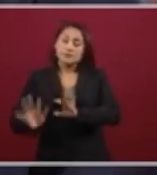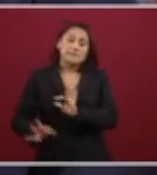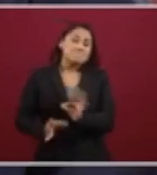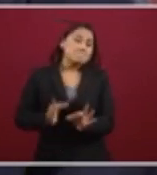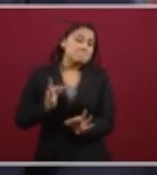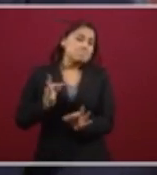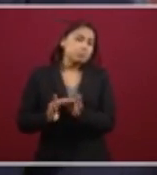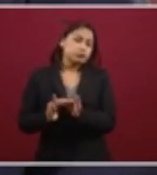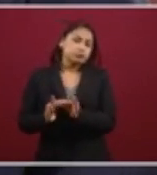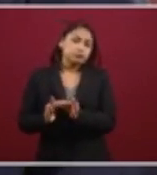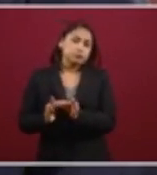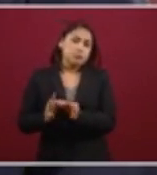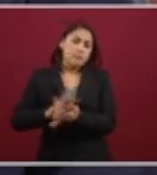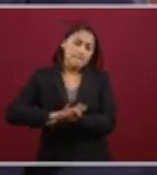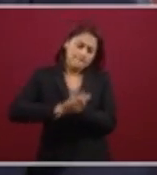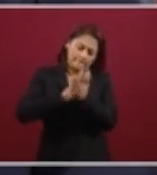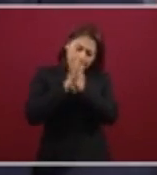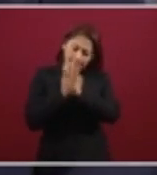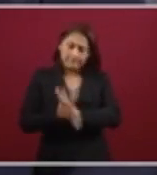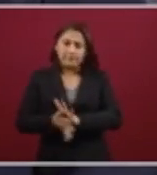año